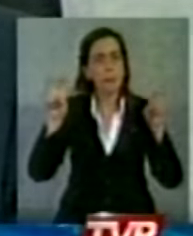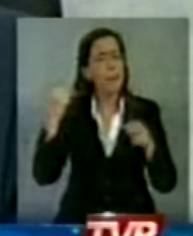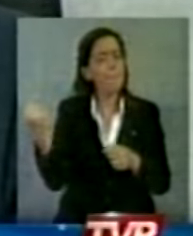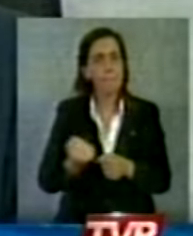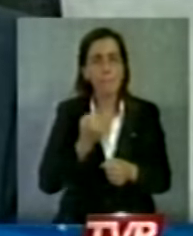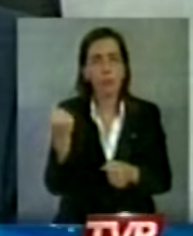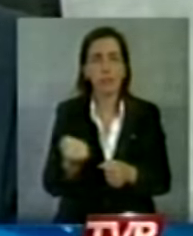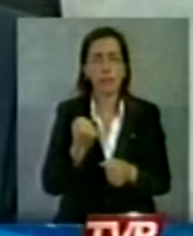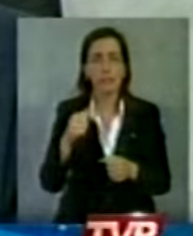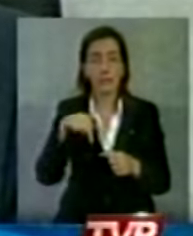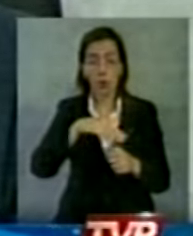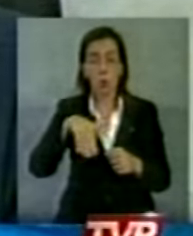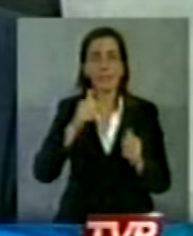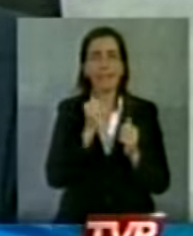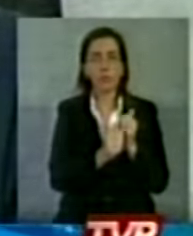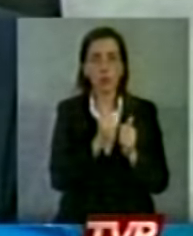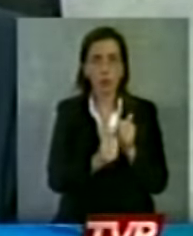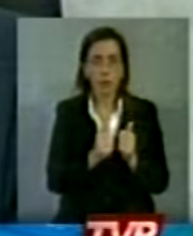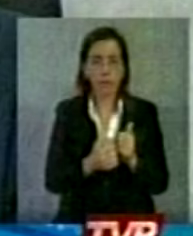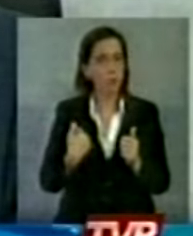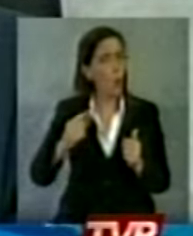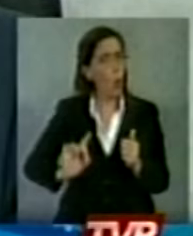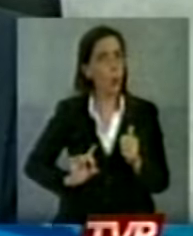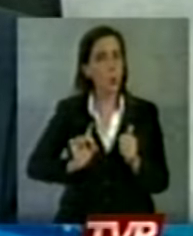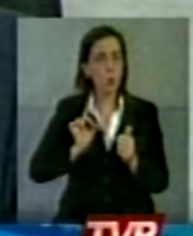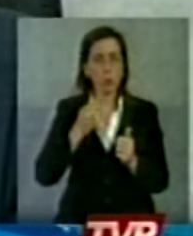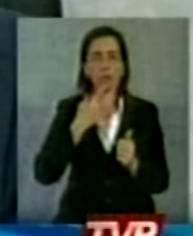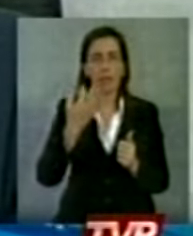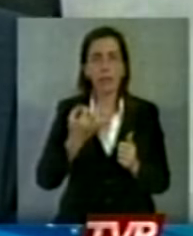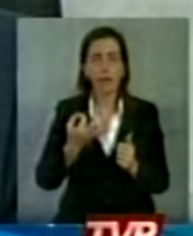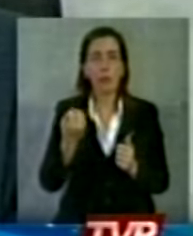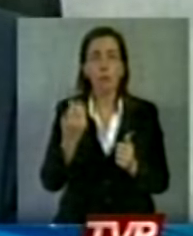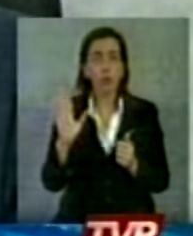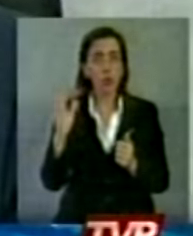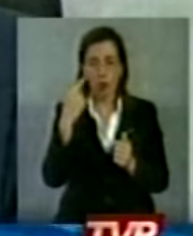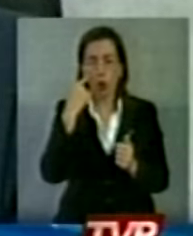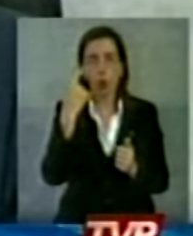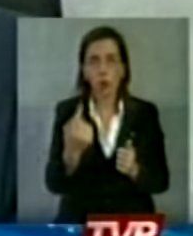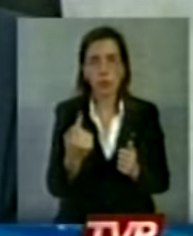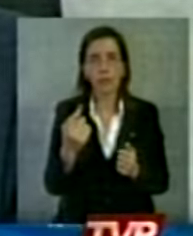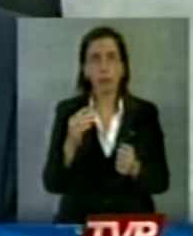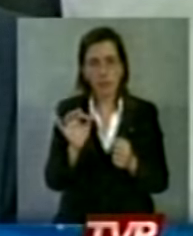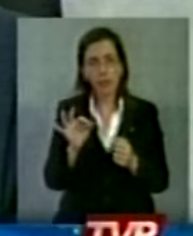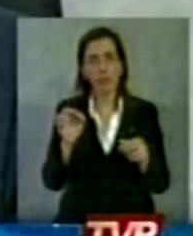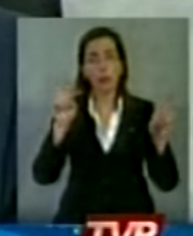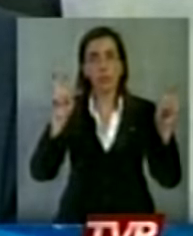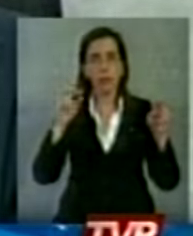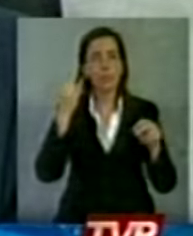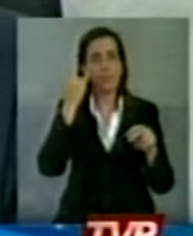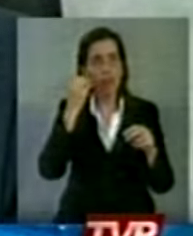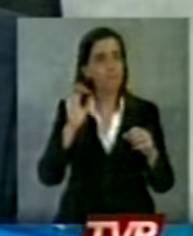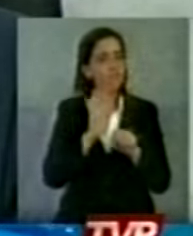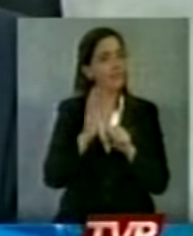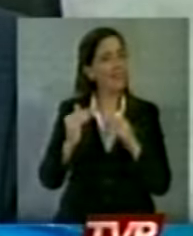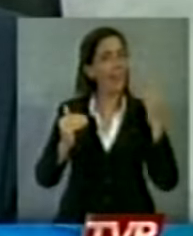nuestra historia. Sintámonos orgullosos de esta conquista común y colectiva. Hemos